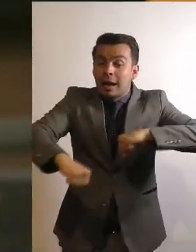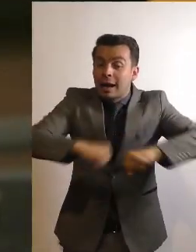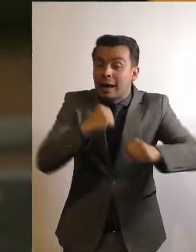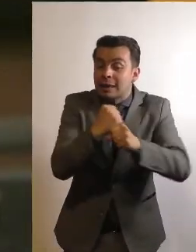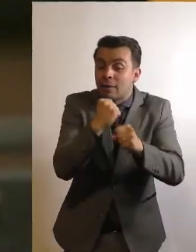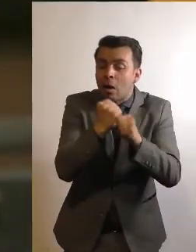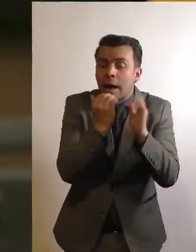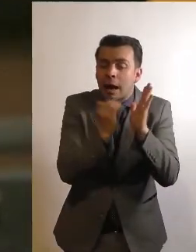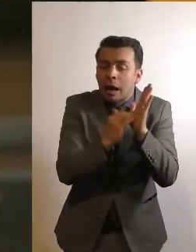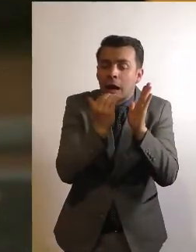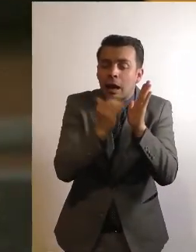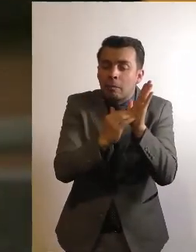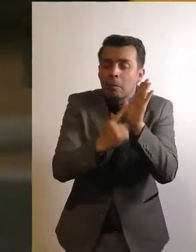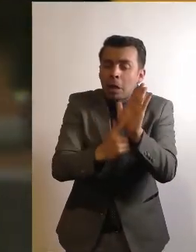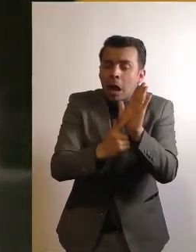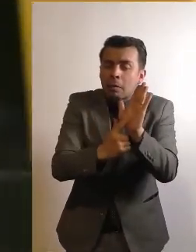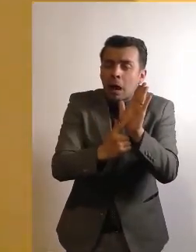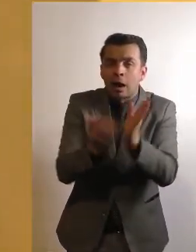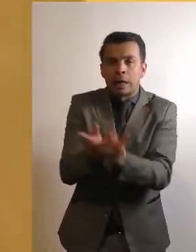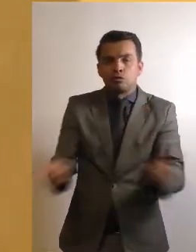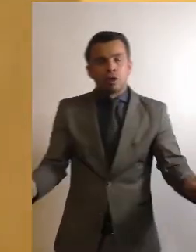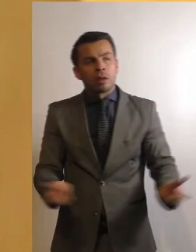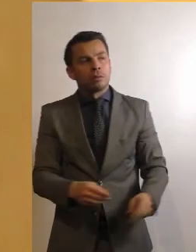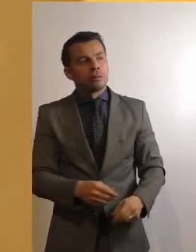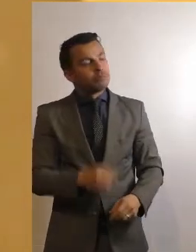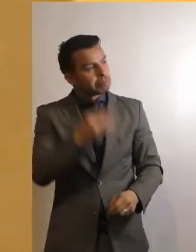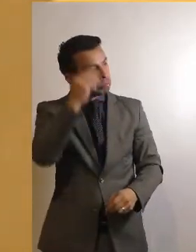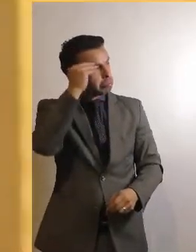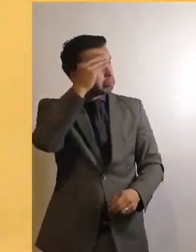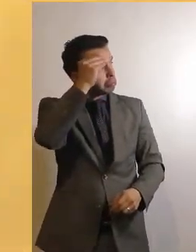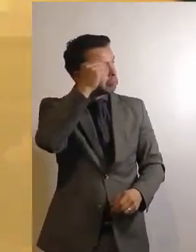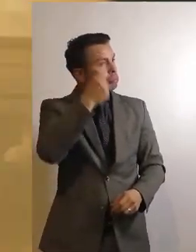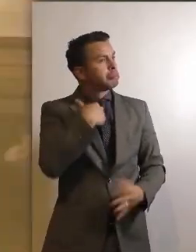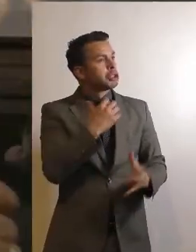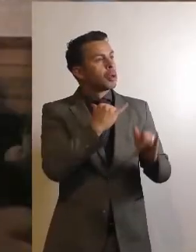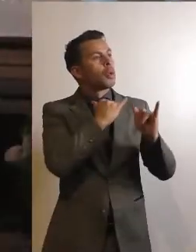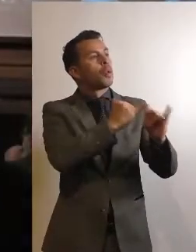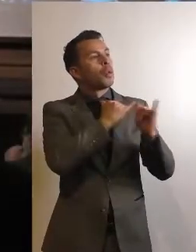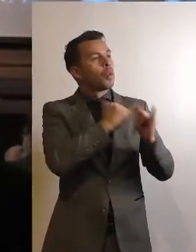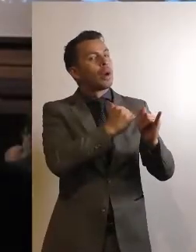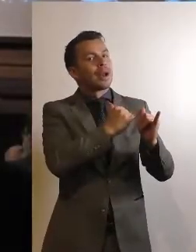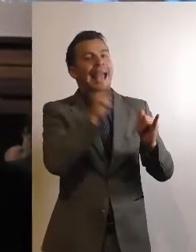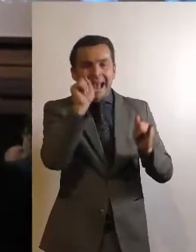más fácilmente. Eso es lo que nos enorgullece. Gracias.